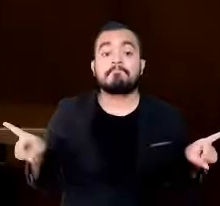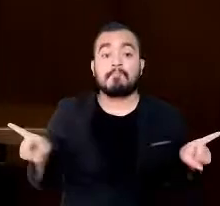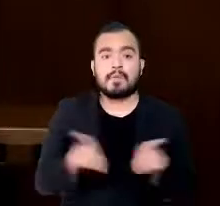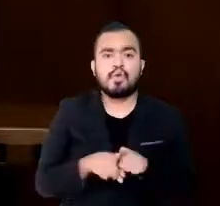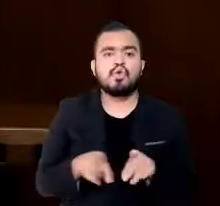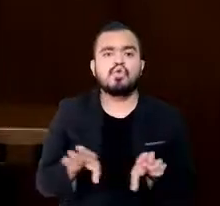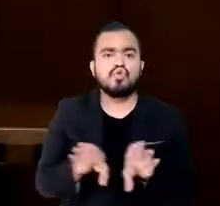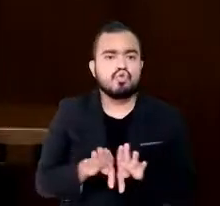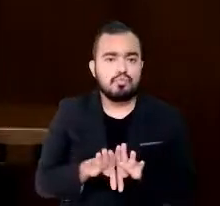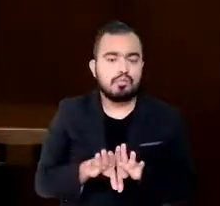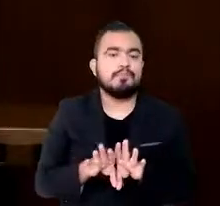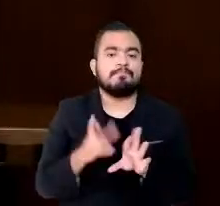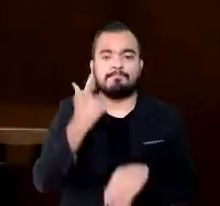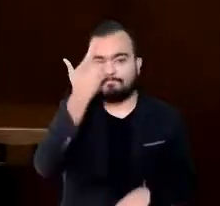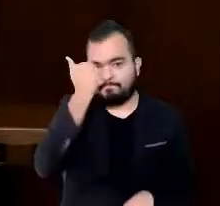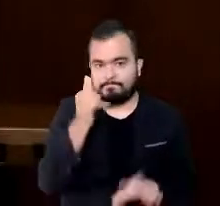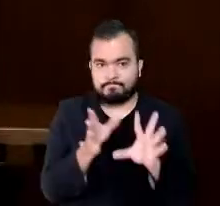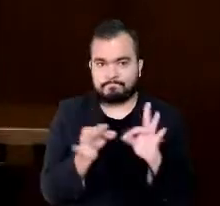el siguiente